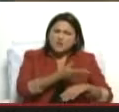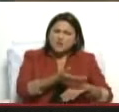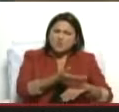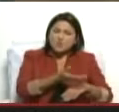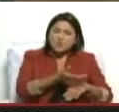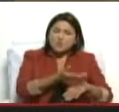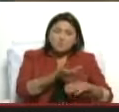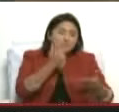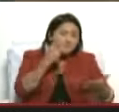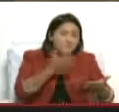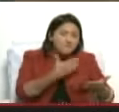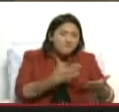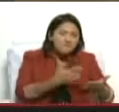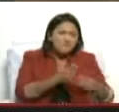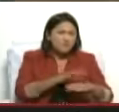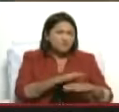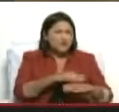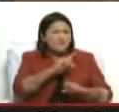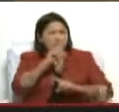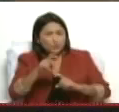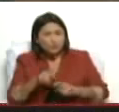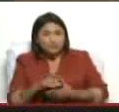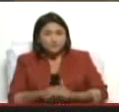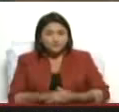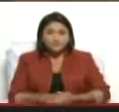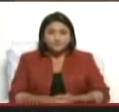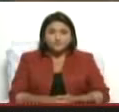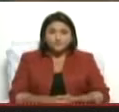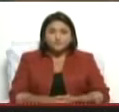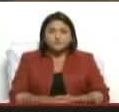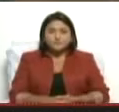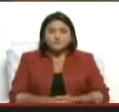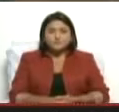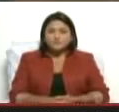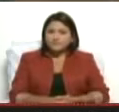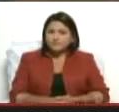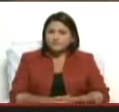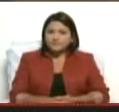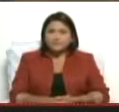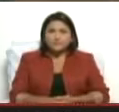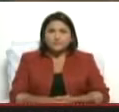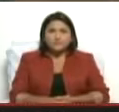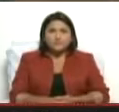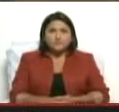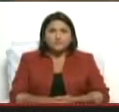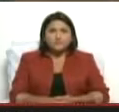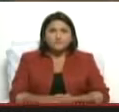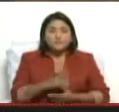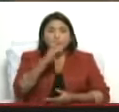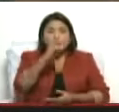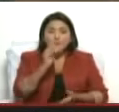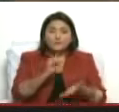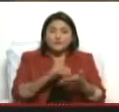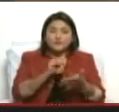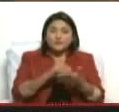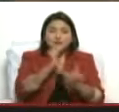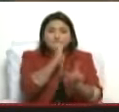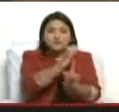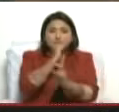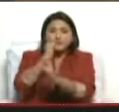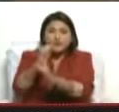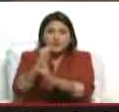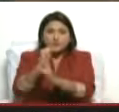revisar Por qué pregunto yo el expediente del doble asesinato de de